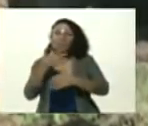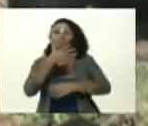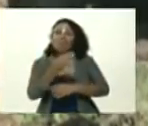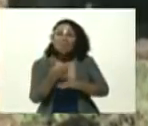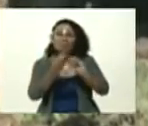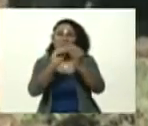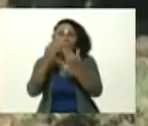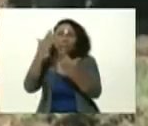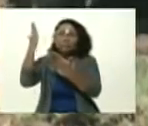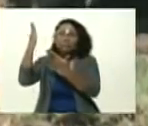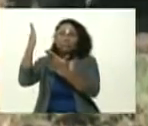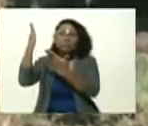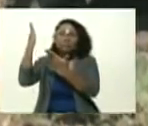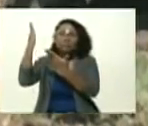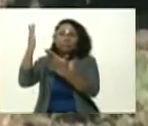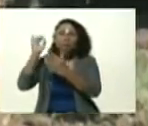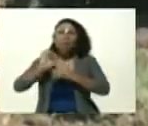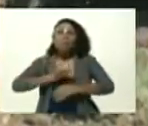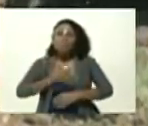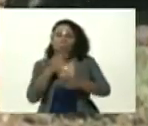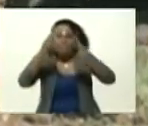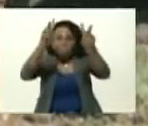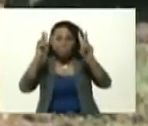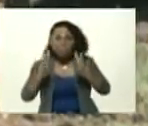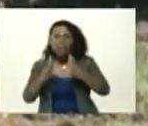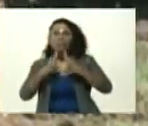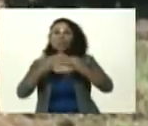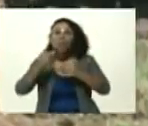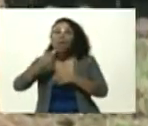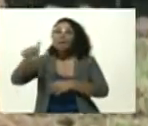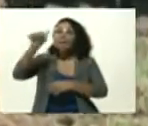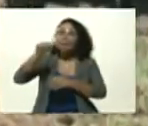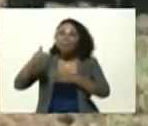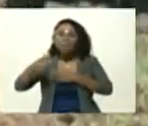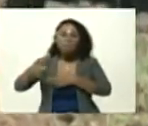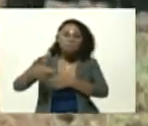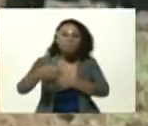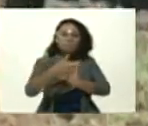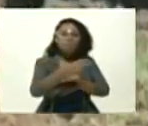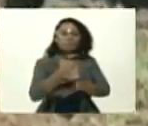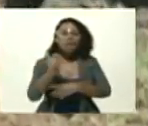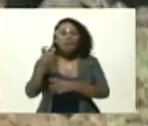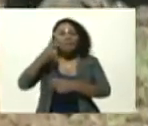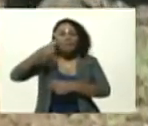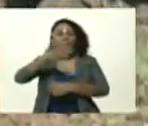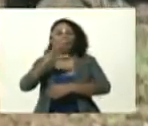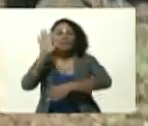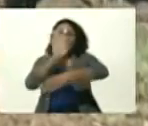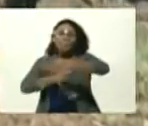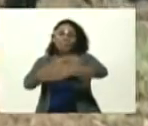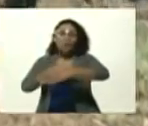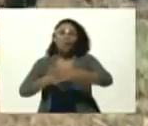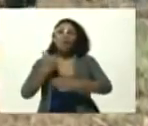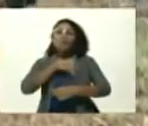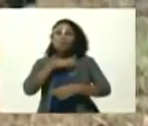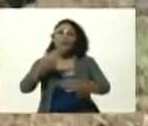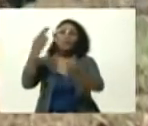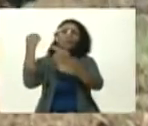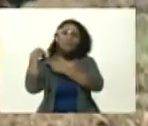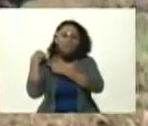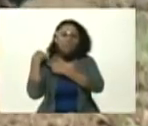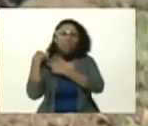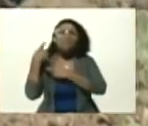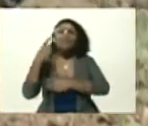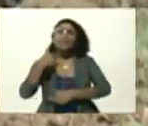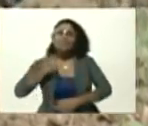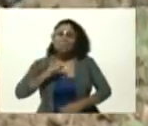que podamos despejar los espacios para que circule el agua por el canal de alivio de la ciudad de Barcelona. Nosotros, muy responsablemente, presidente, tenemos